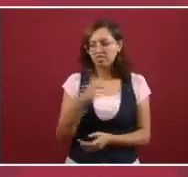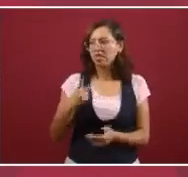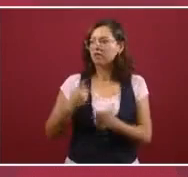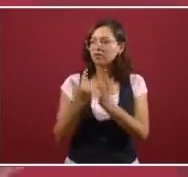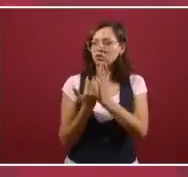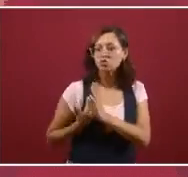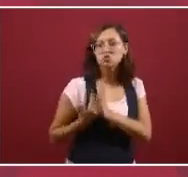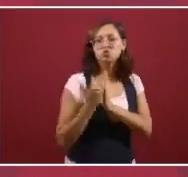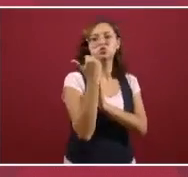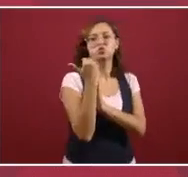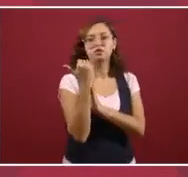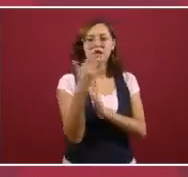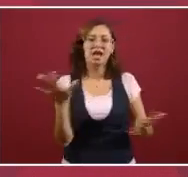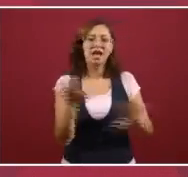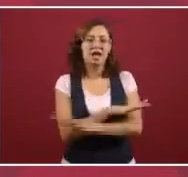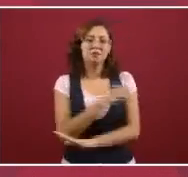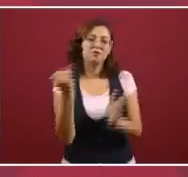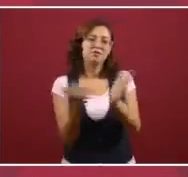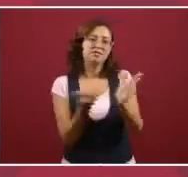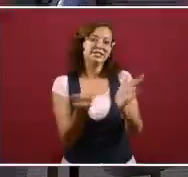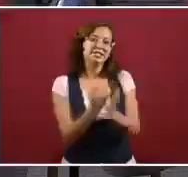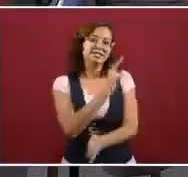Entonces, ahí viene la reforma fiscal.